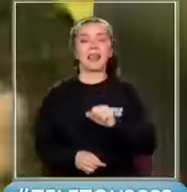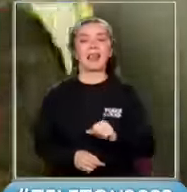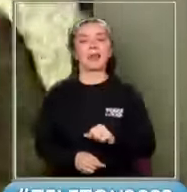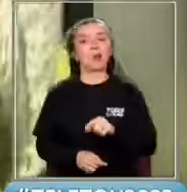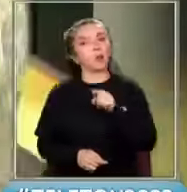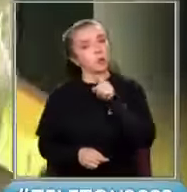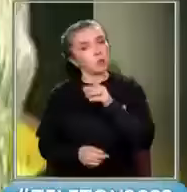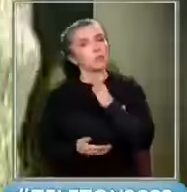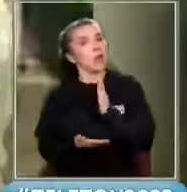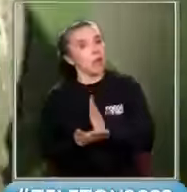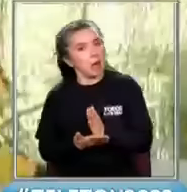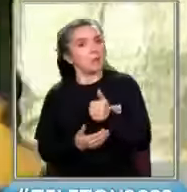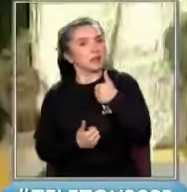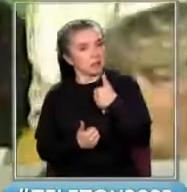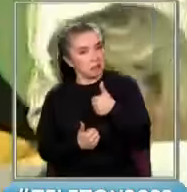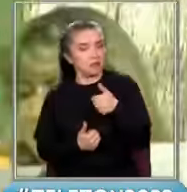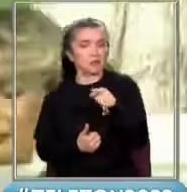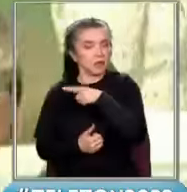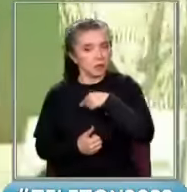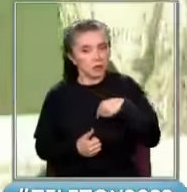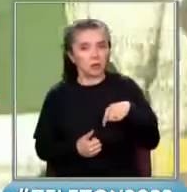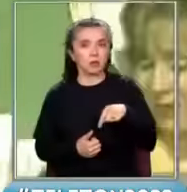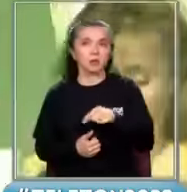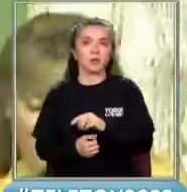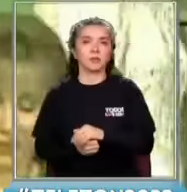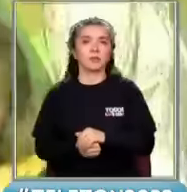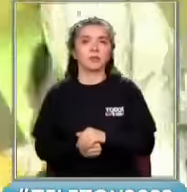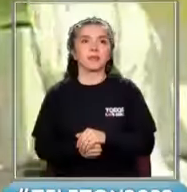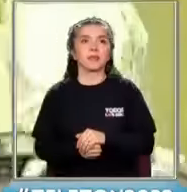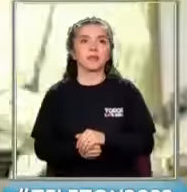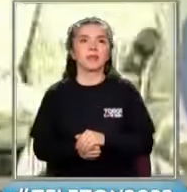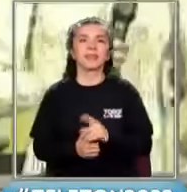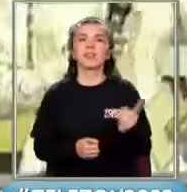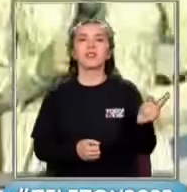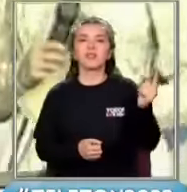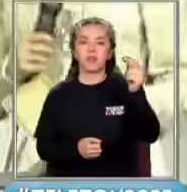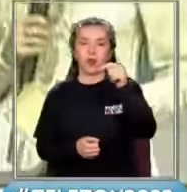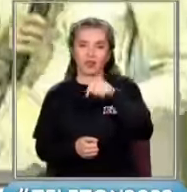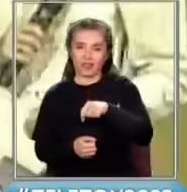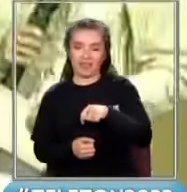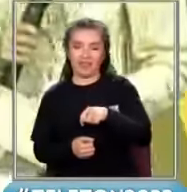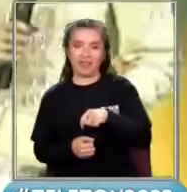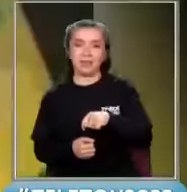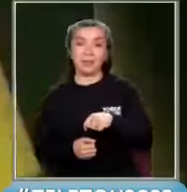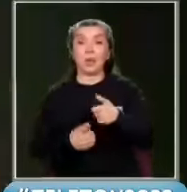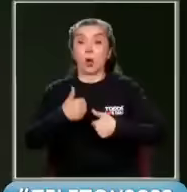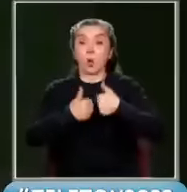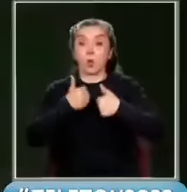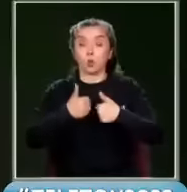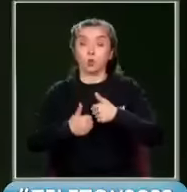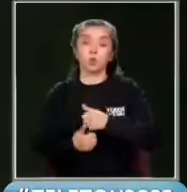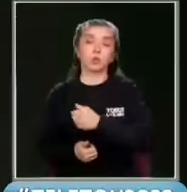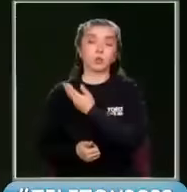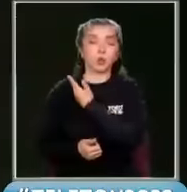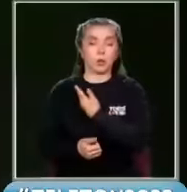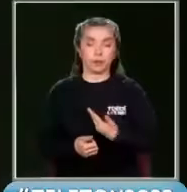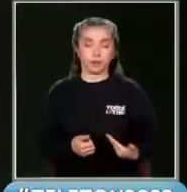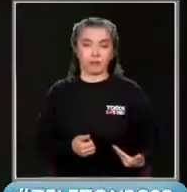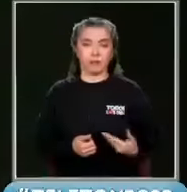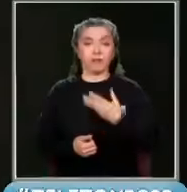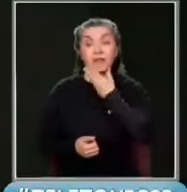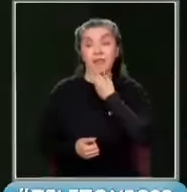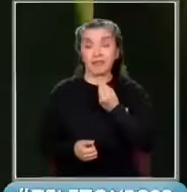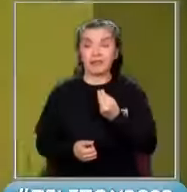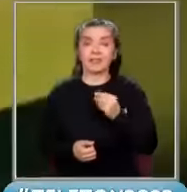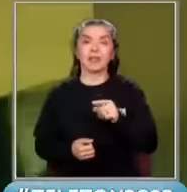portado realmente bien con nosotros, ¿eh? Volví del Miss Universo y directamente empecé a trabajar en televisión en Porque Hoy es Sábado, que